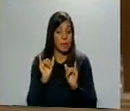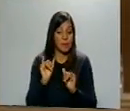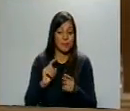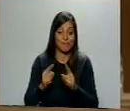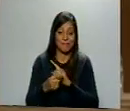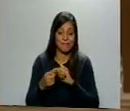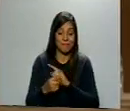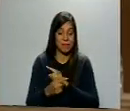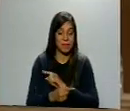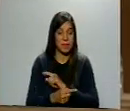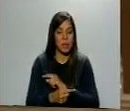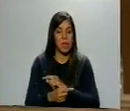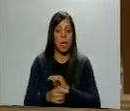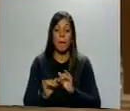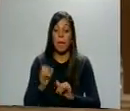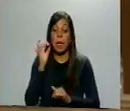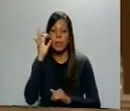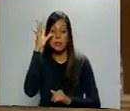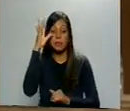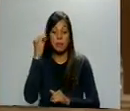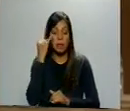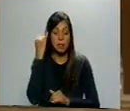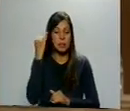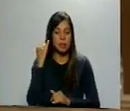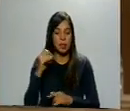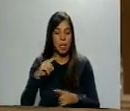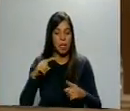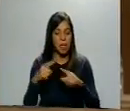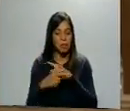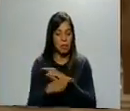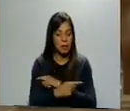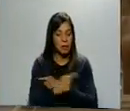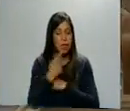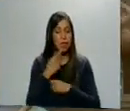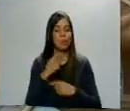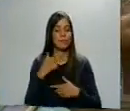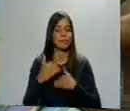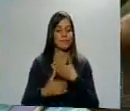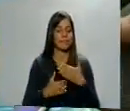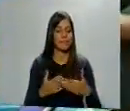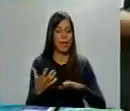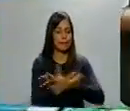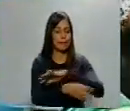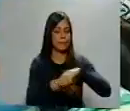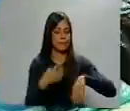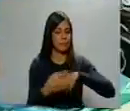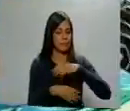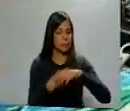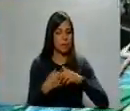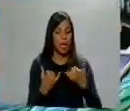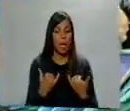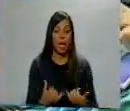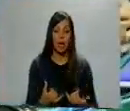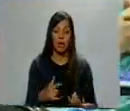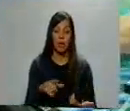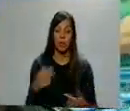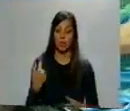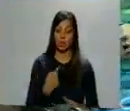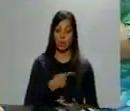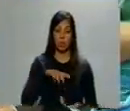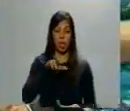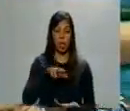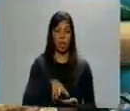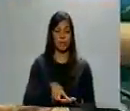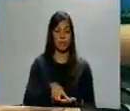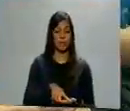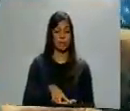planteamiento inicial fue deformado por la circunstancia en que se dio el debate. Y que llegamos a una aprobación que más